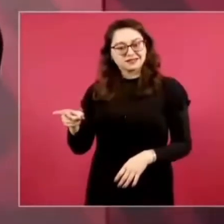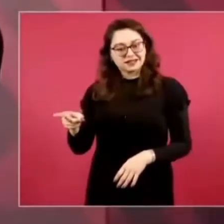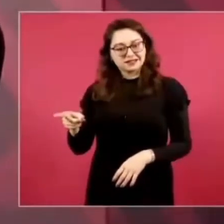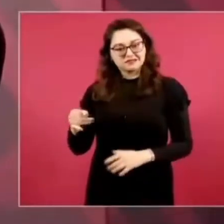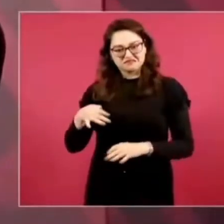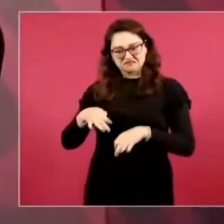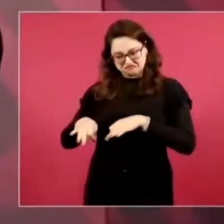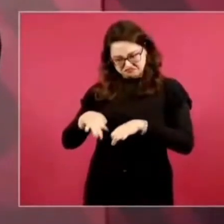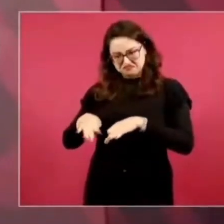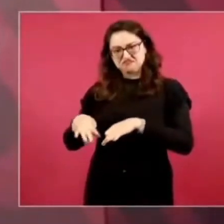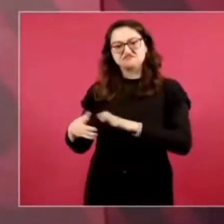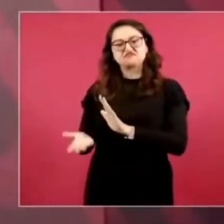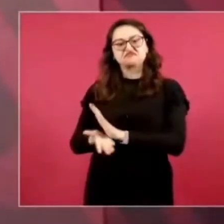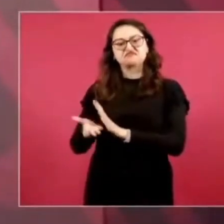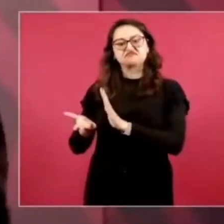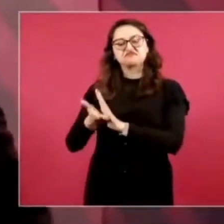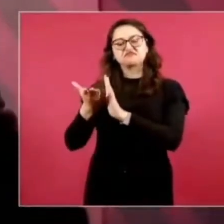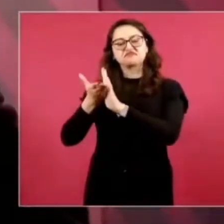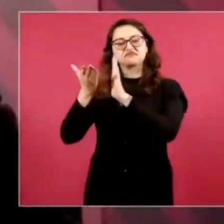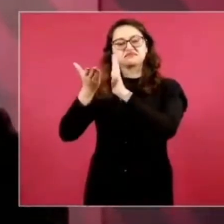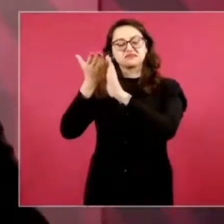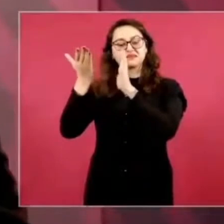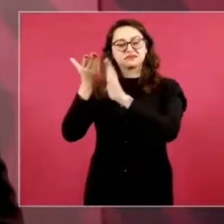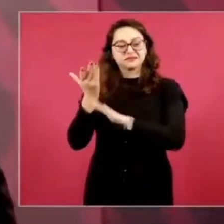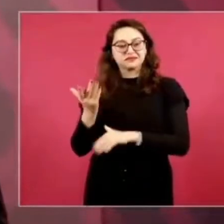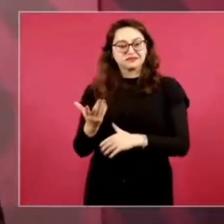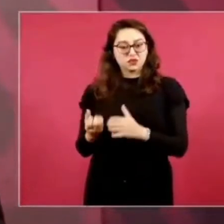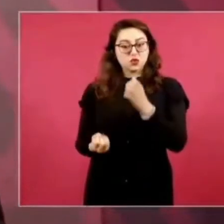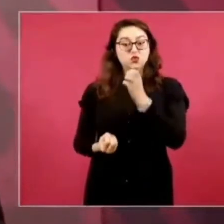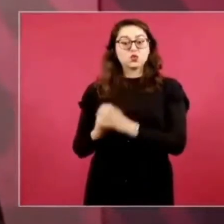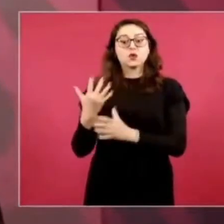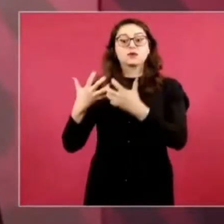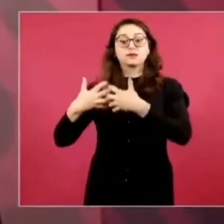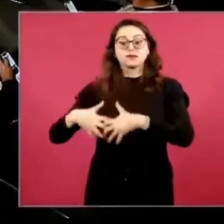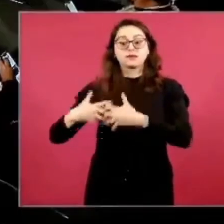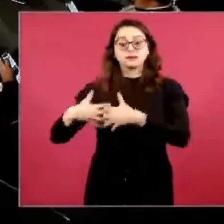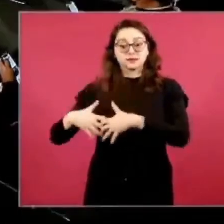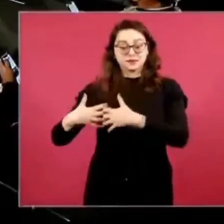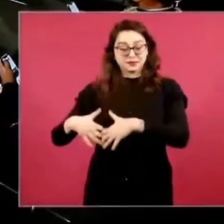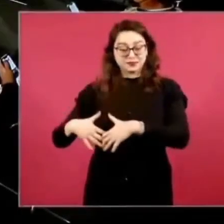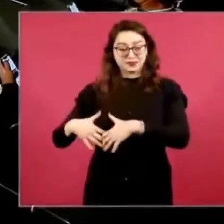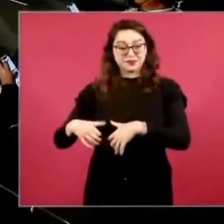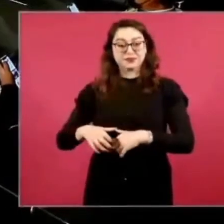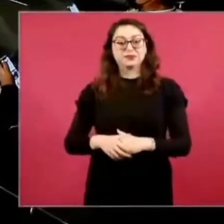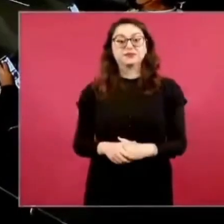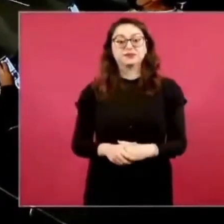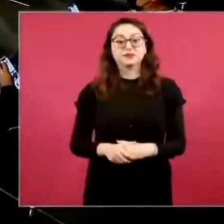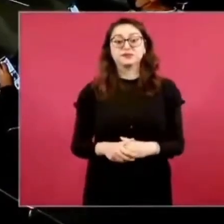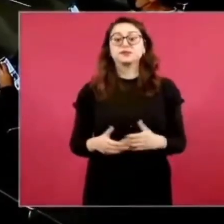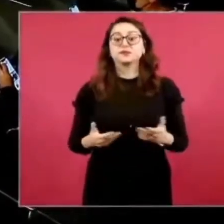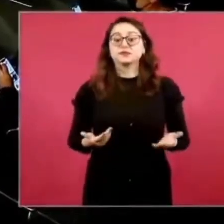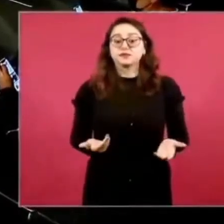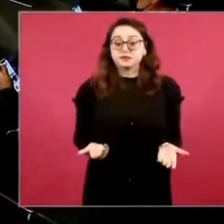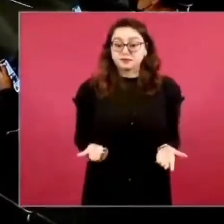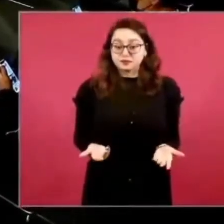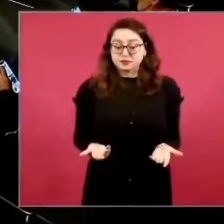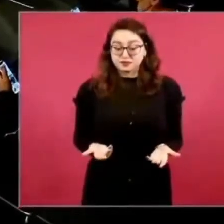laborando en esa coquizadora. Entonces,